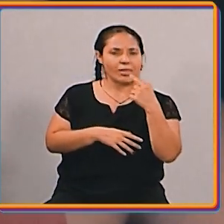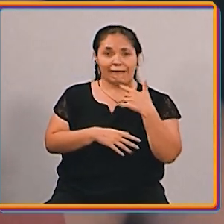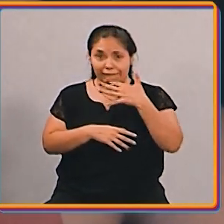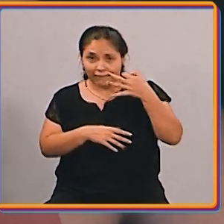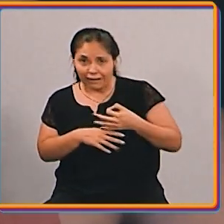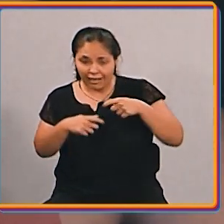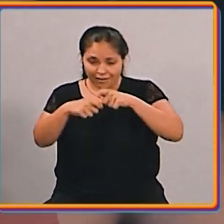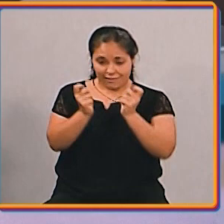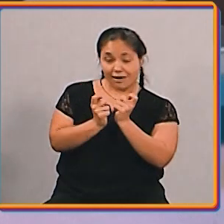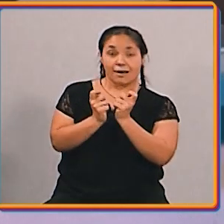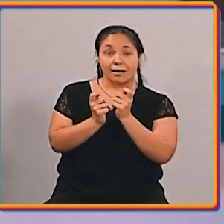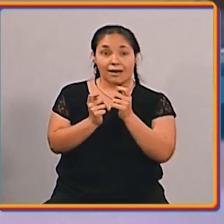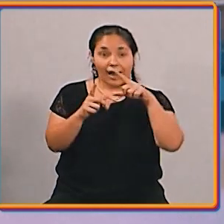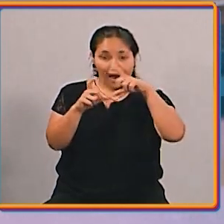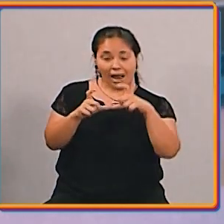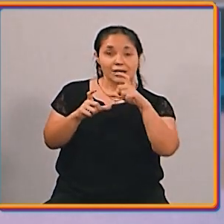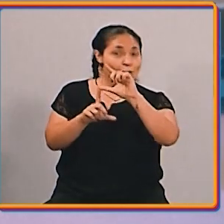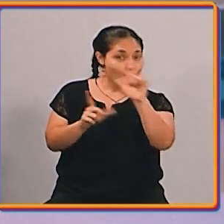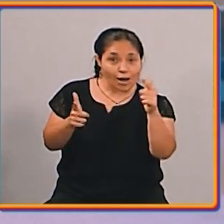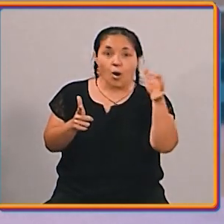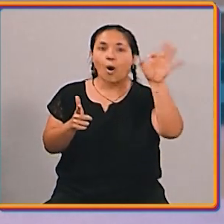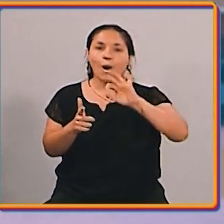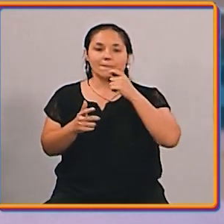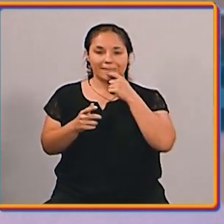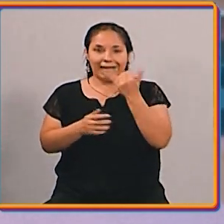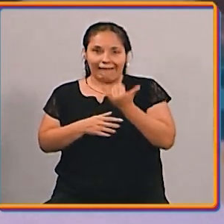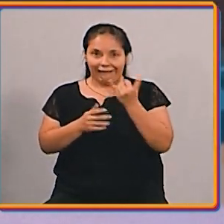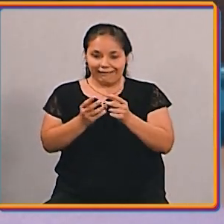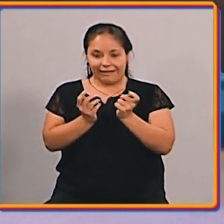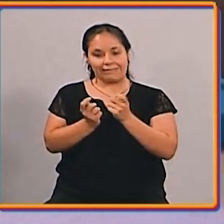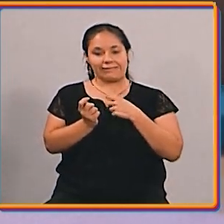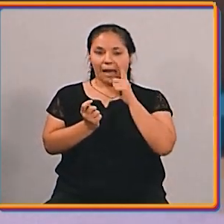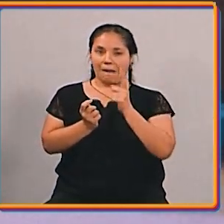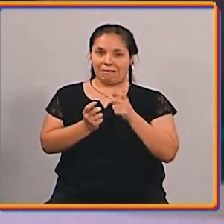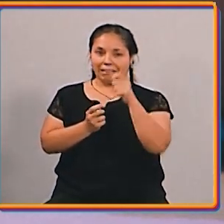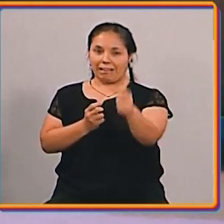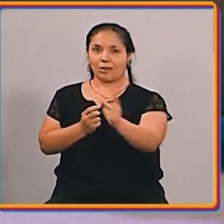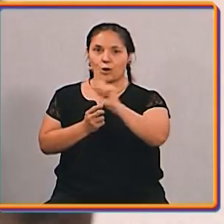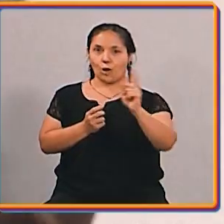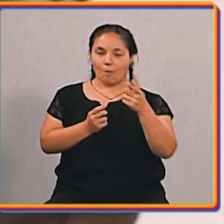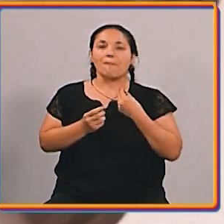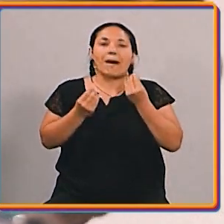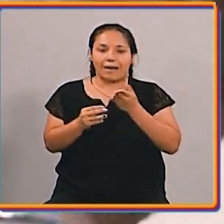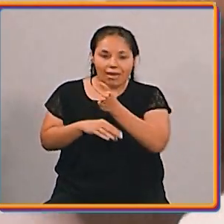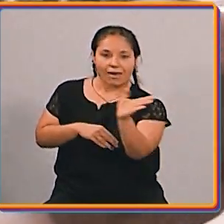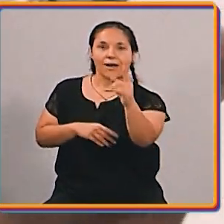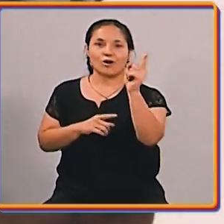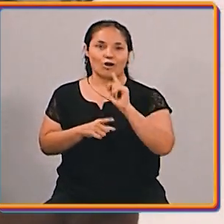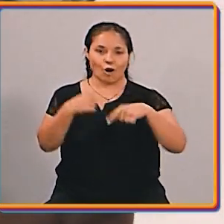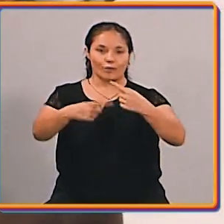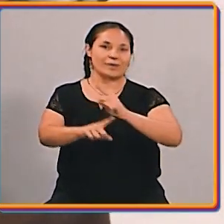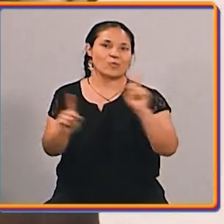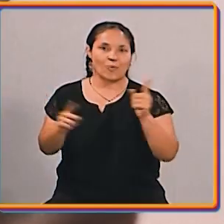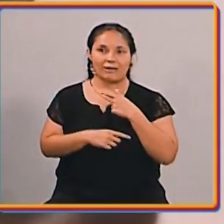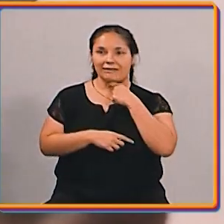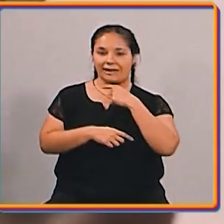sobre si realmente no tenemos cartas de construcción o simplemente no queremos jugarlas y evitar que el túnel llegue a destino, porque